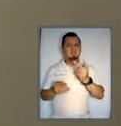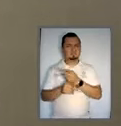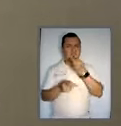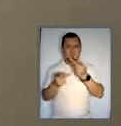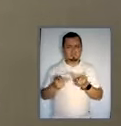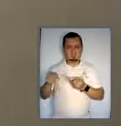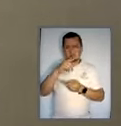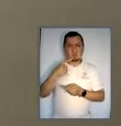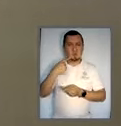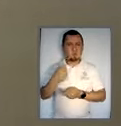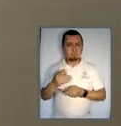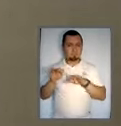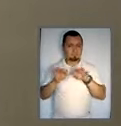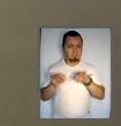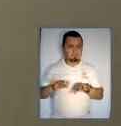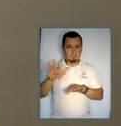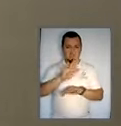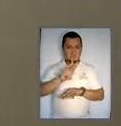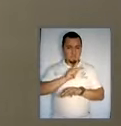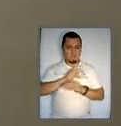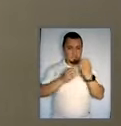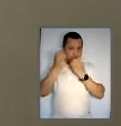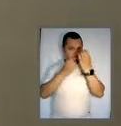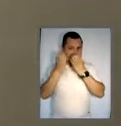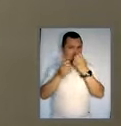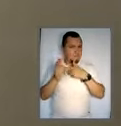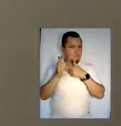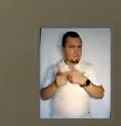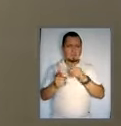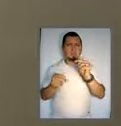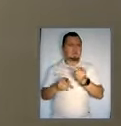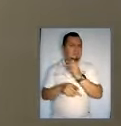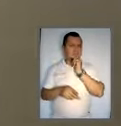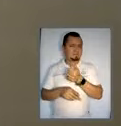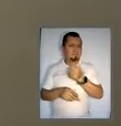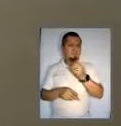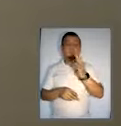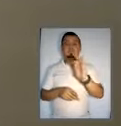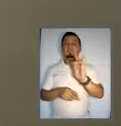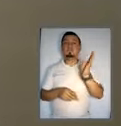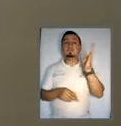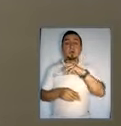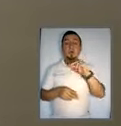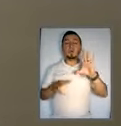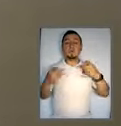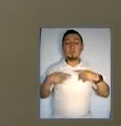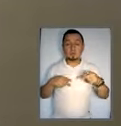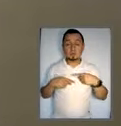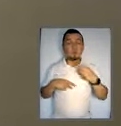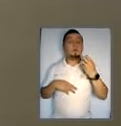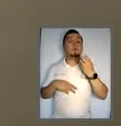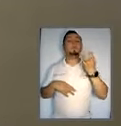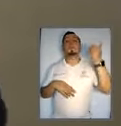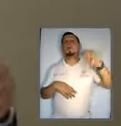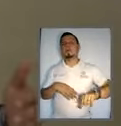está haciendo su esfuerzo va a ser reconocido en esta tercera evaluación y si por alguna causa no pudo tener contacto con su maestro, no por eso